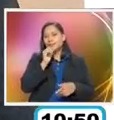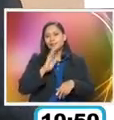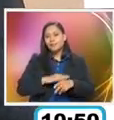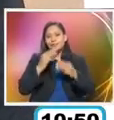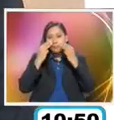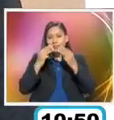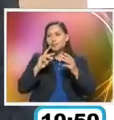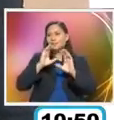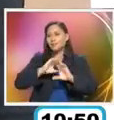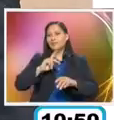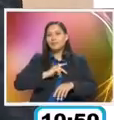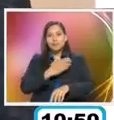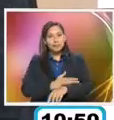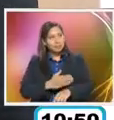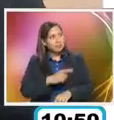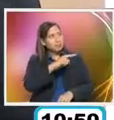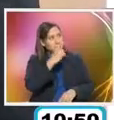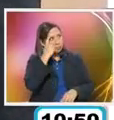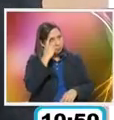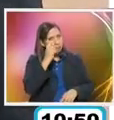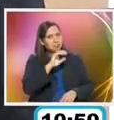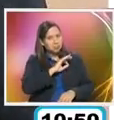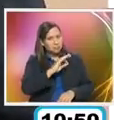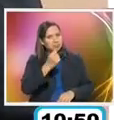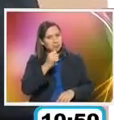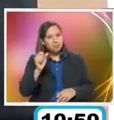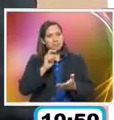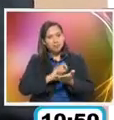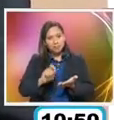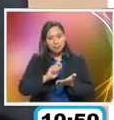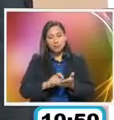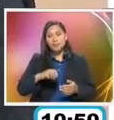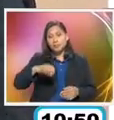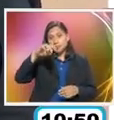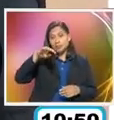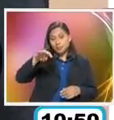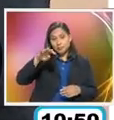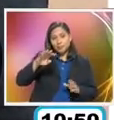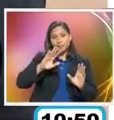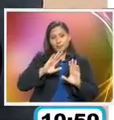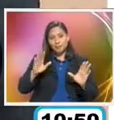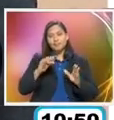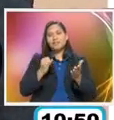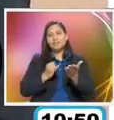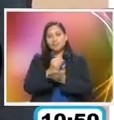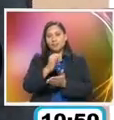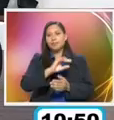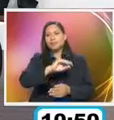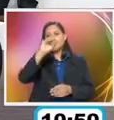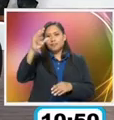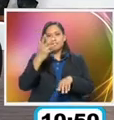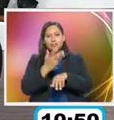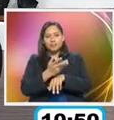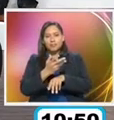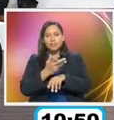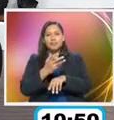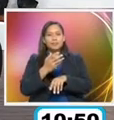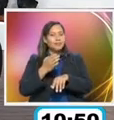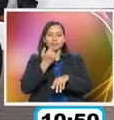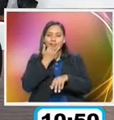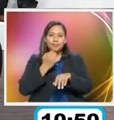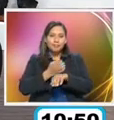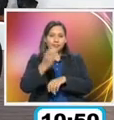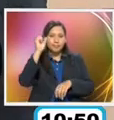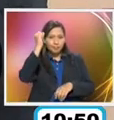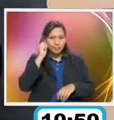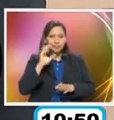canciones a mis compañeros y me decían, no, si tienes capacidad, si tienes capacidad. A la edad de los 19 años decido emigrar al estado de Sinaloa y ahí es